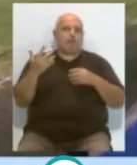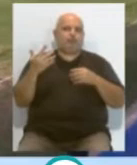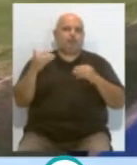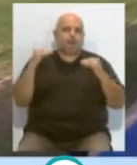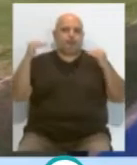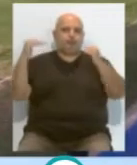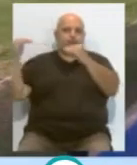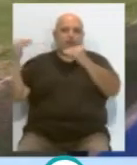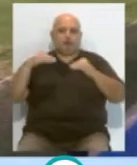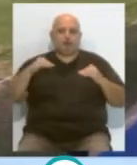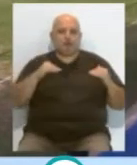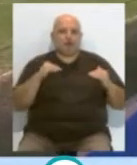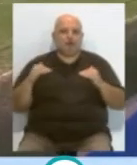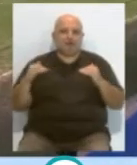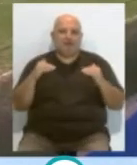Drogba, ¿no?